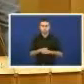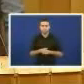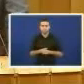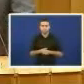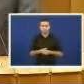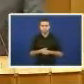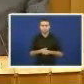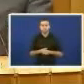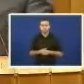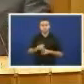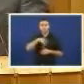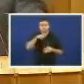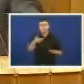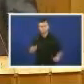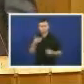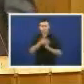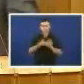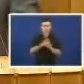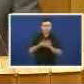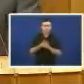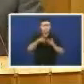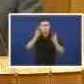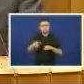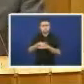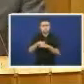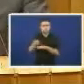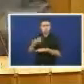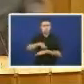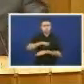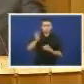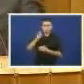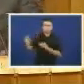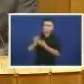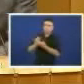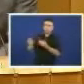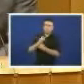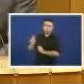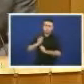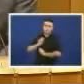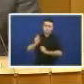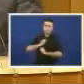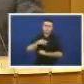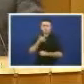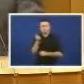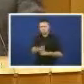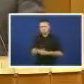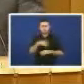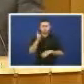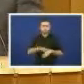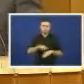pedichón sobre o o Estado ten que aportar ou non aporta tempo houve e haberá para ele quero